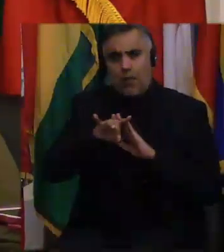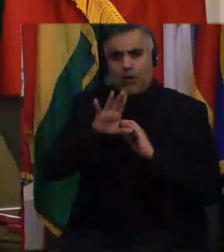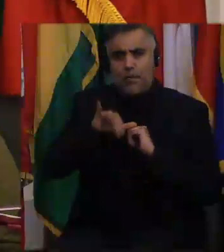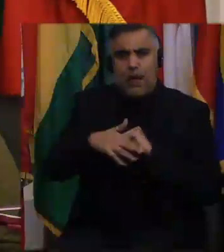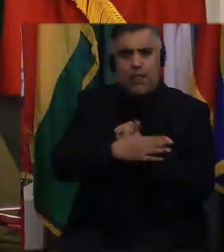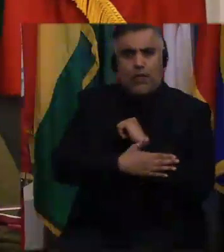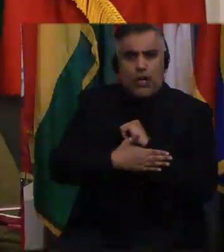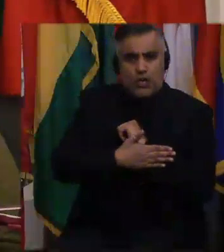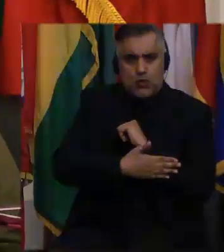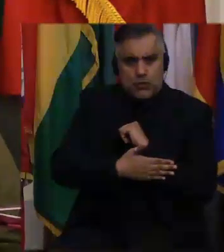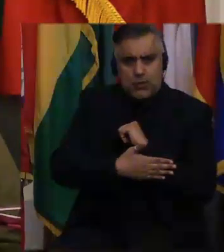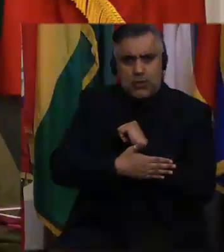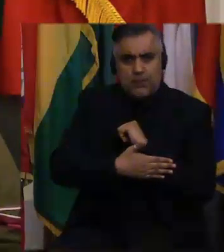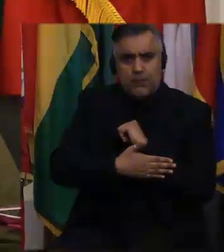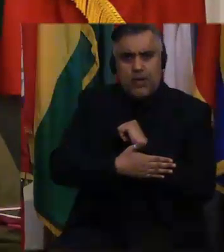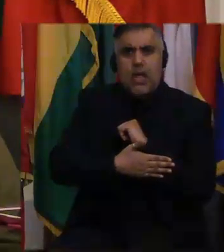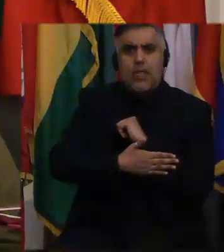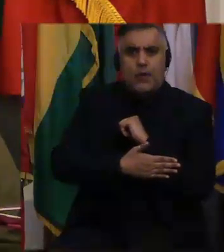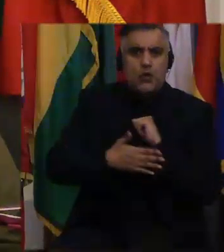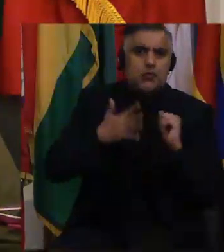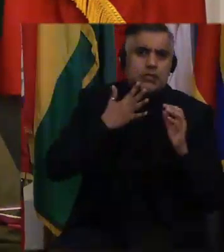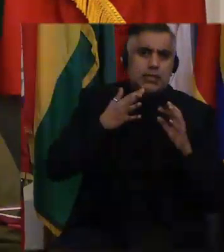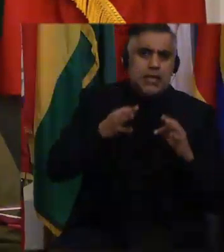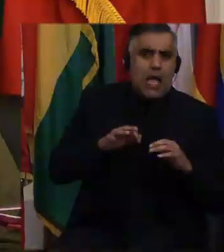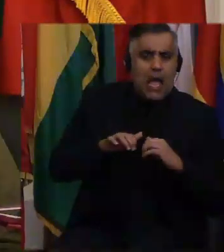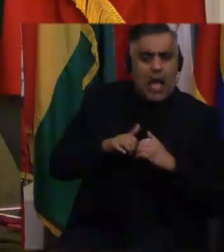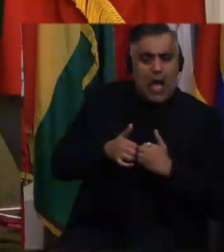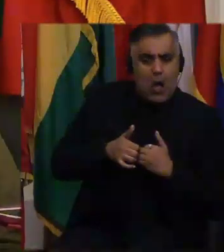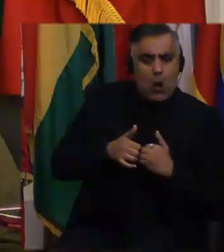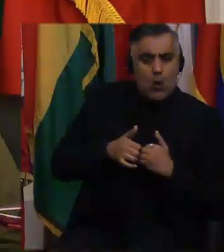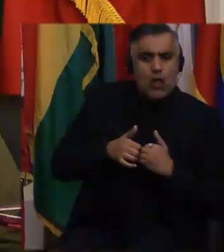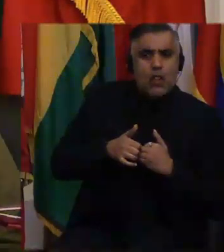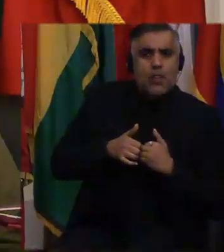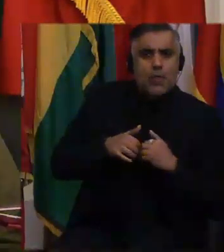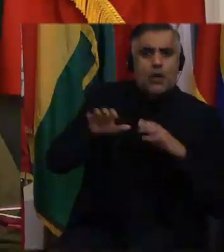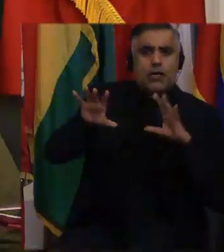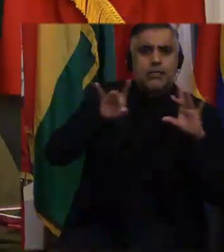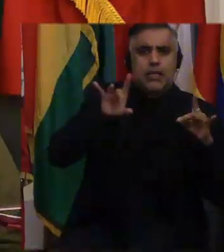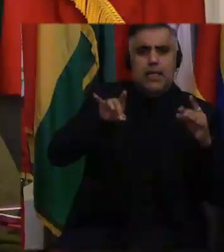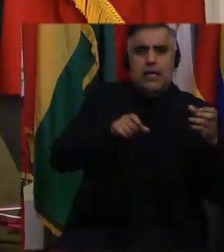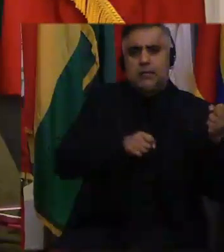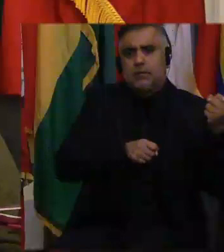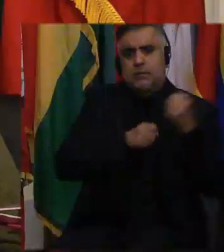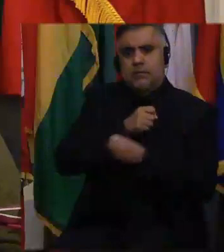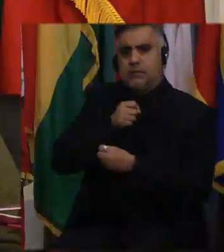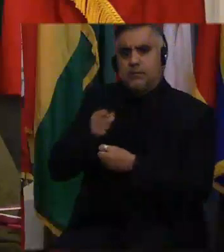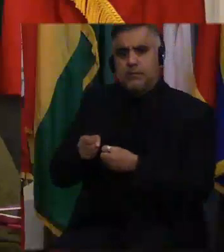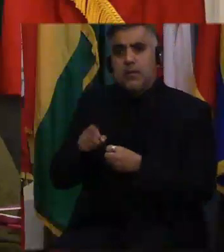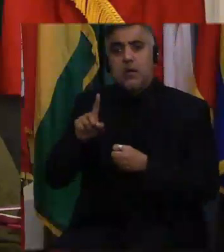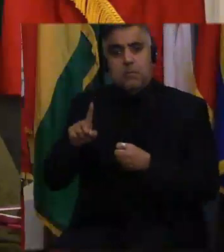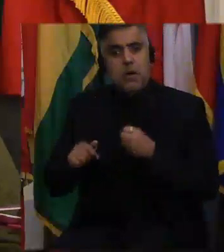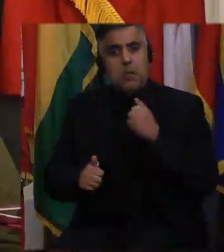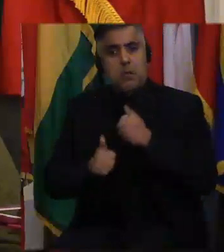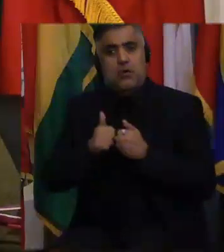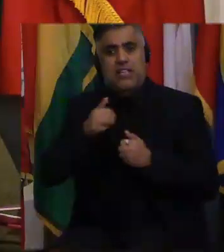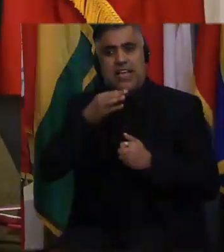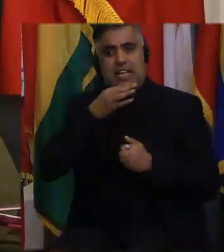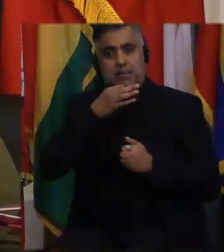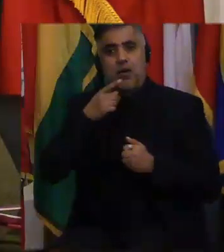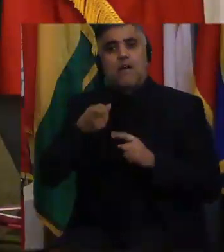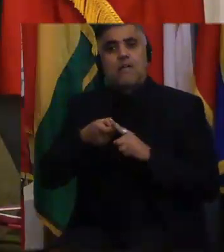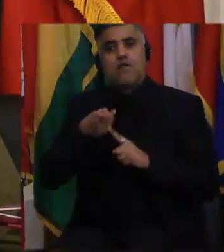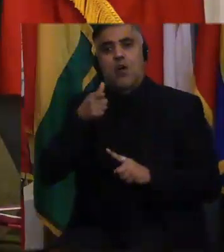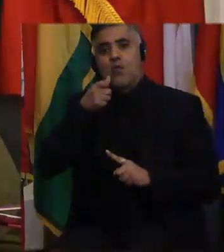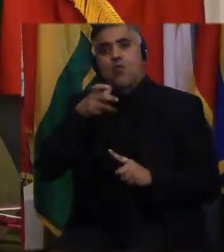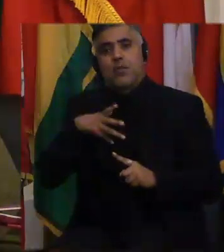su designación, la mayoría de las expertas provenimos de organizaciones de mujeres, de organizaciones de la sociedad civil